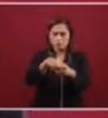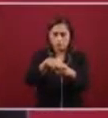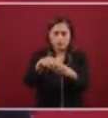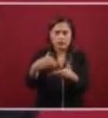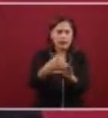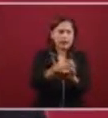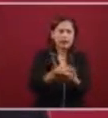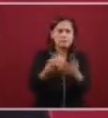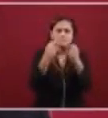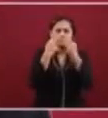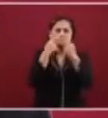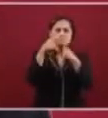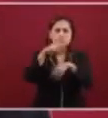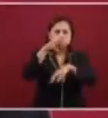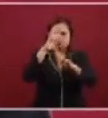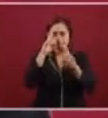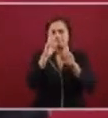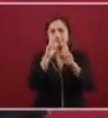gane quien gane.